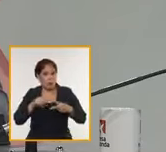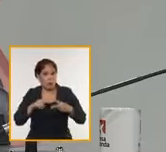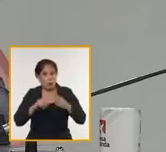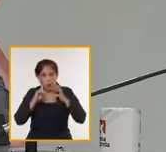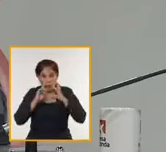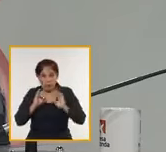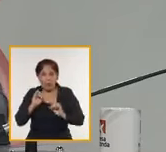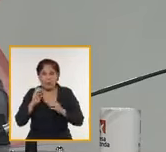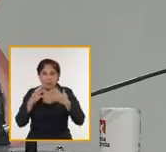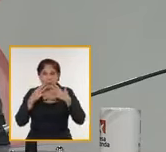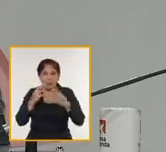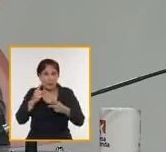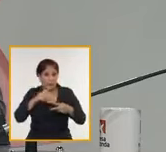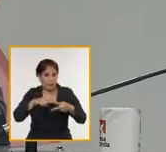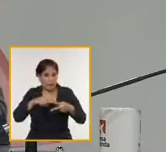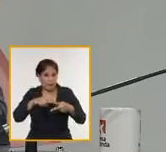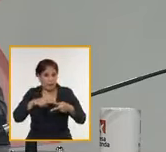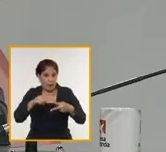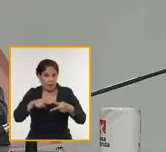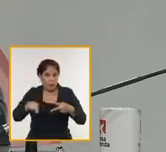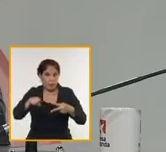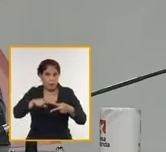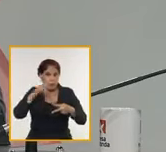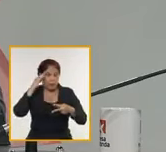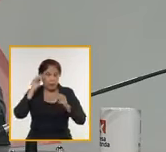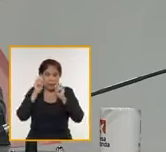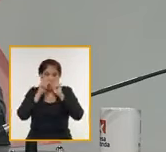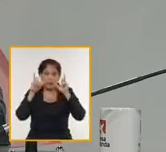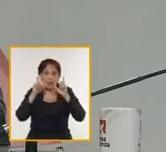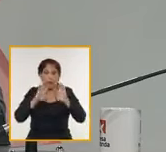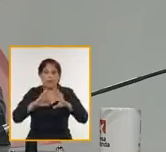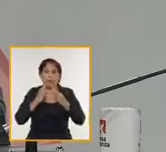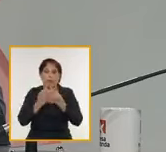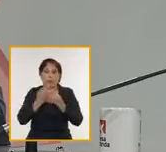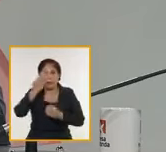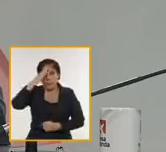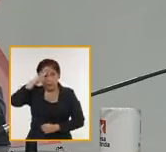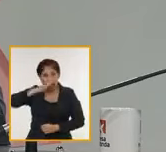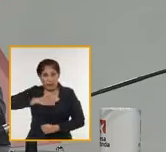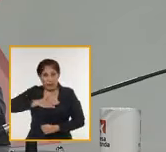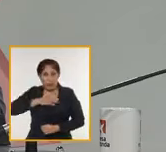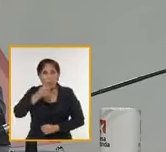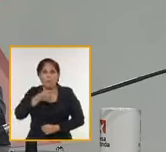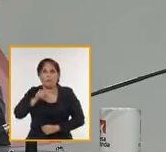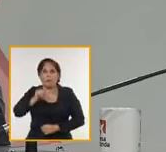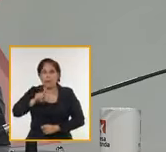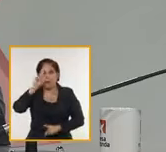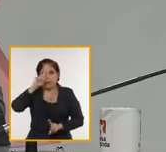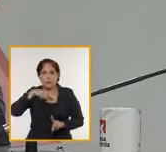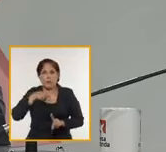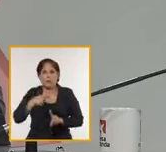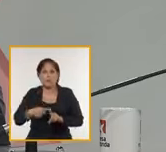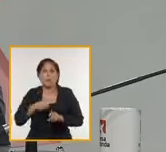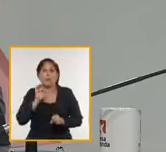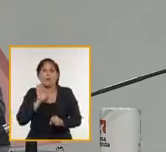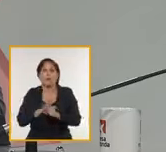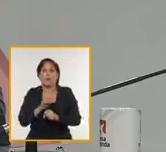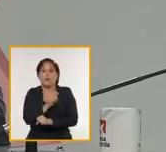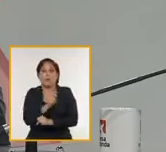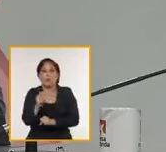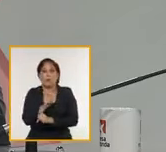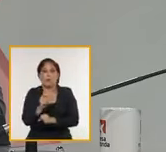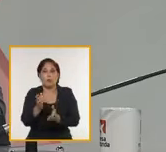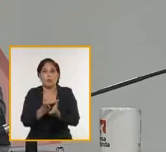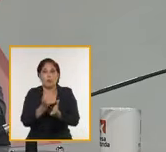día. La primera de ellas es la que, bueno, ha impactado a toda la familia cubana este 1 de septiembre, el inicio del curso